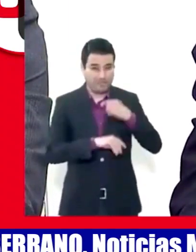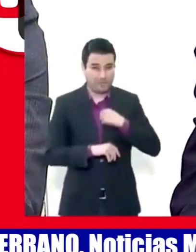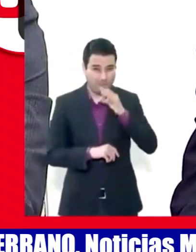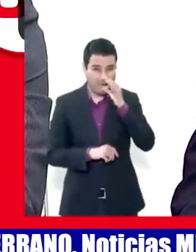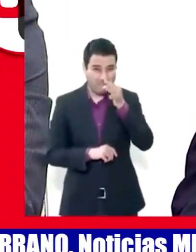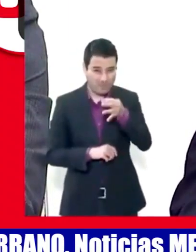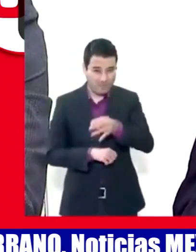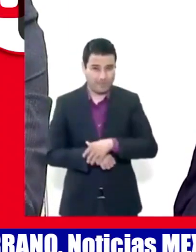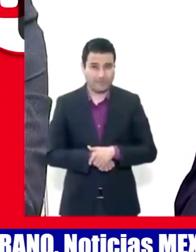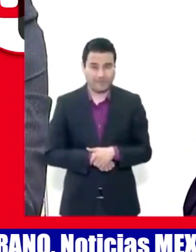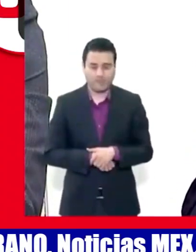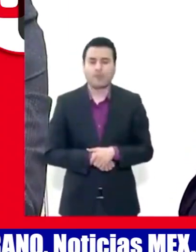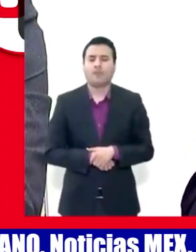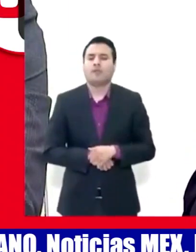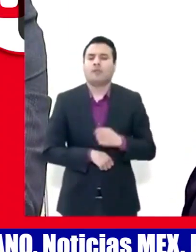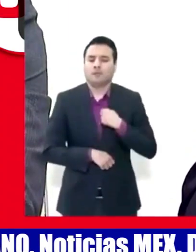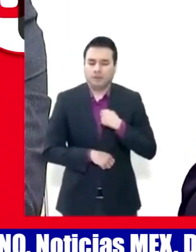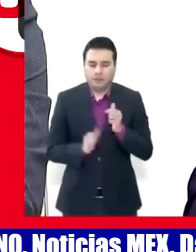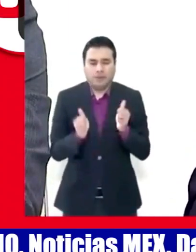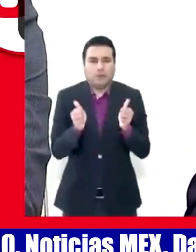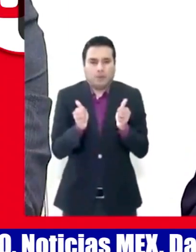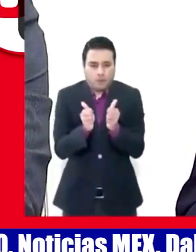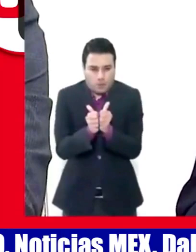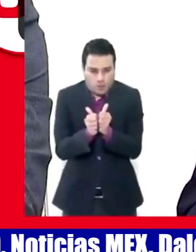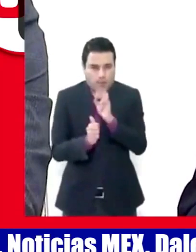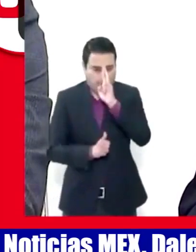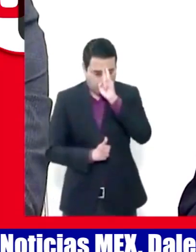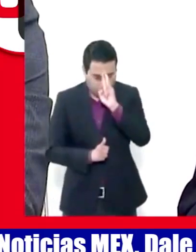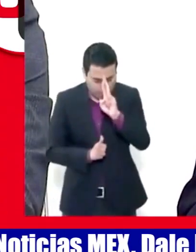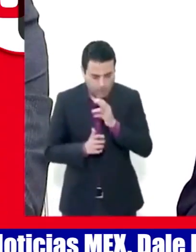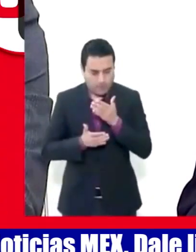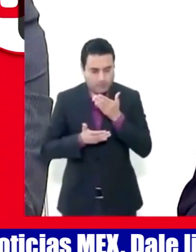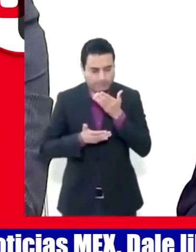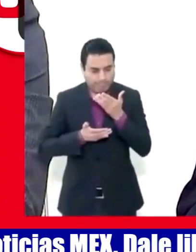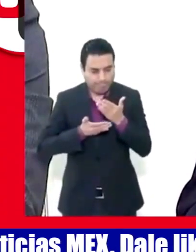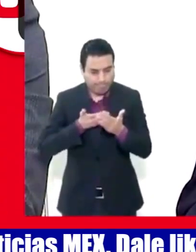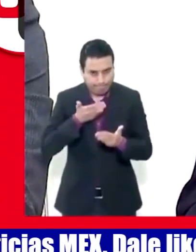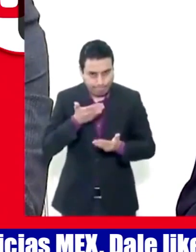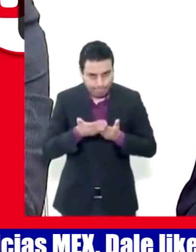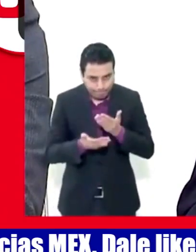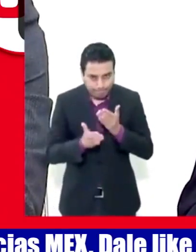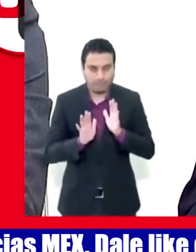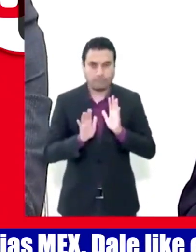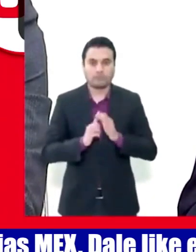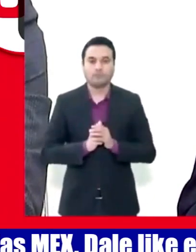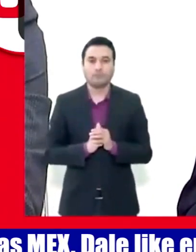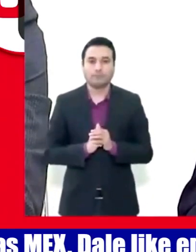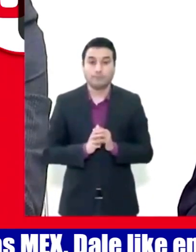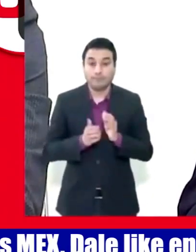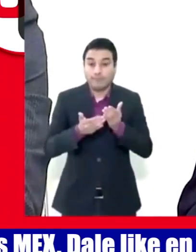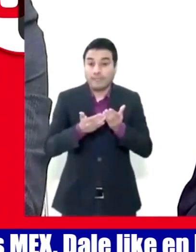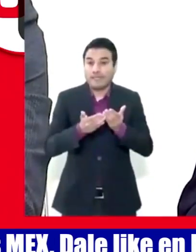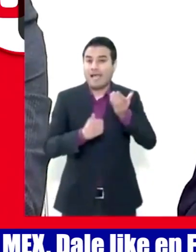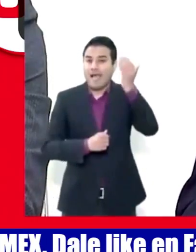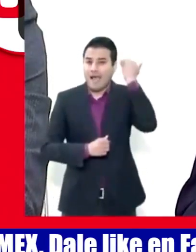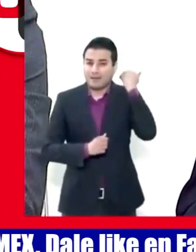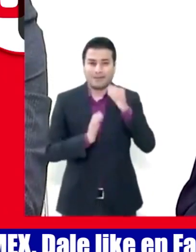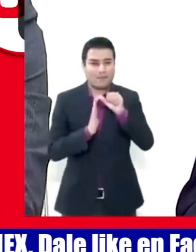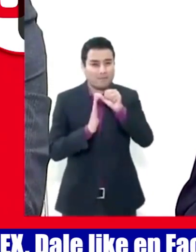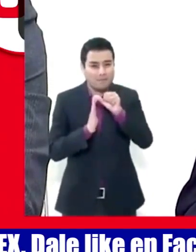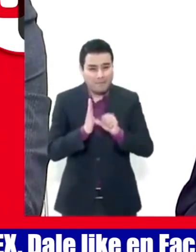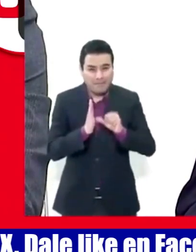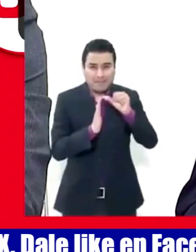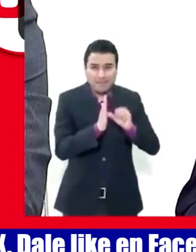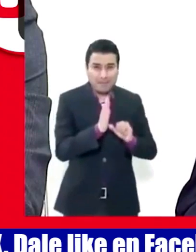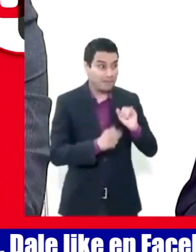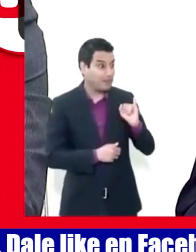con todo respeto y convicción la disposición que desde hace meses ha